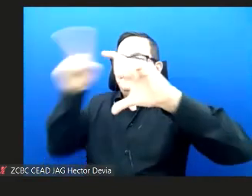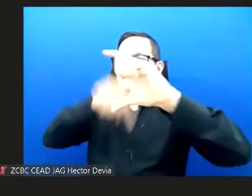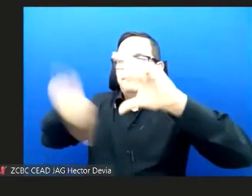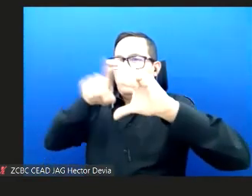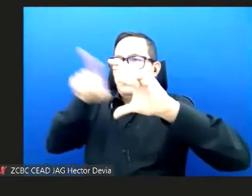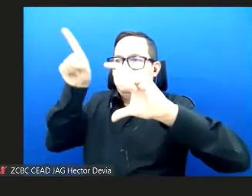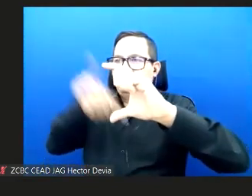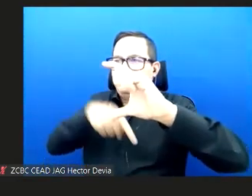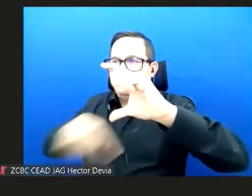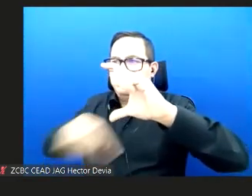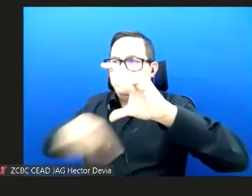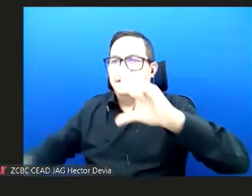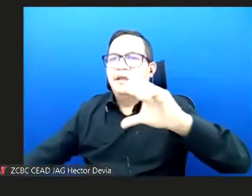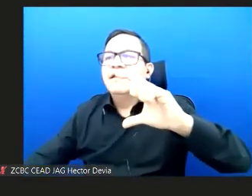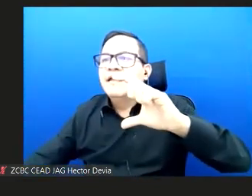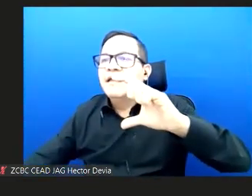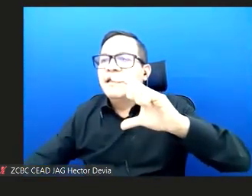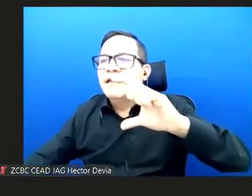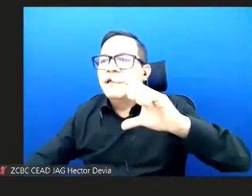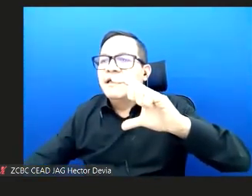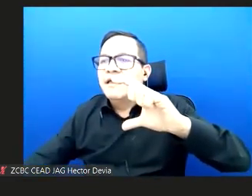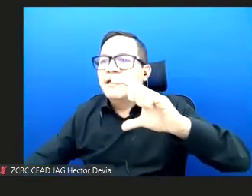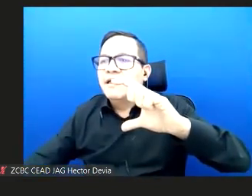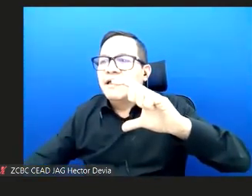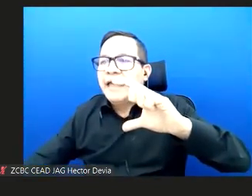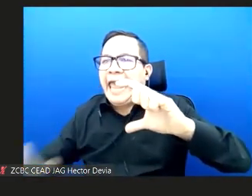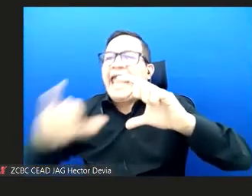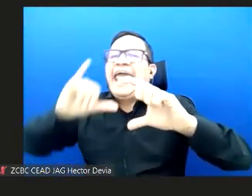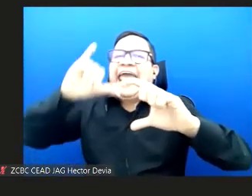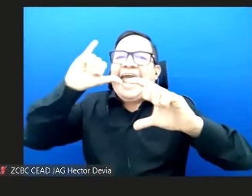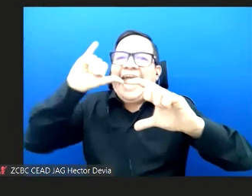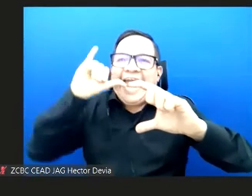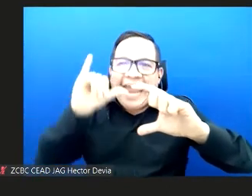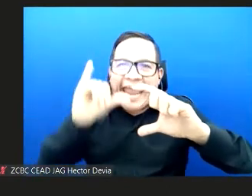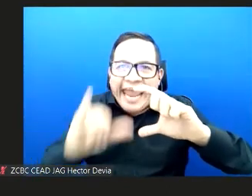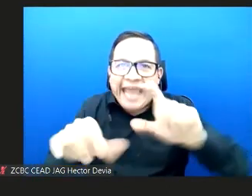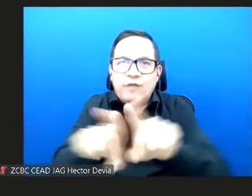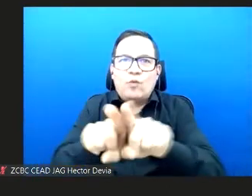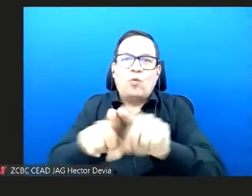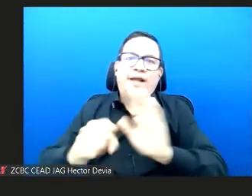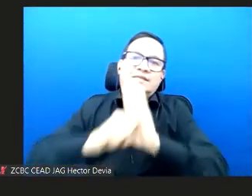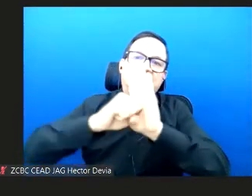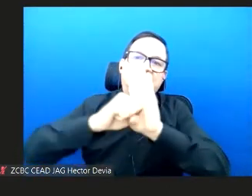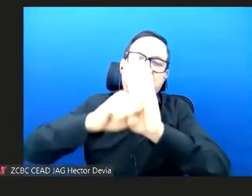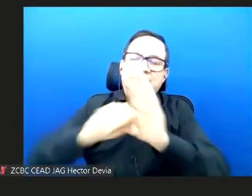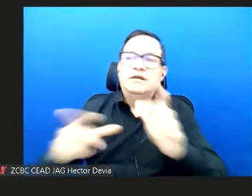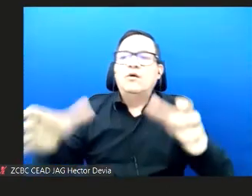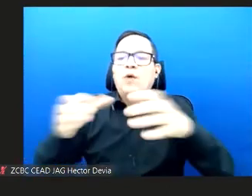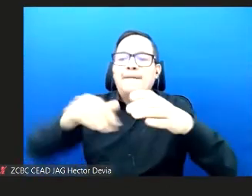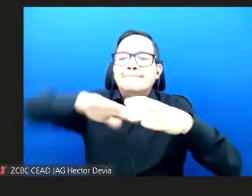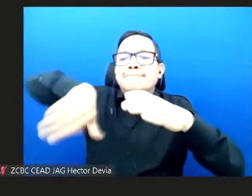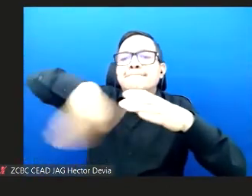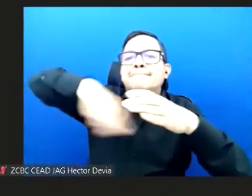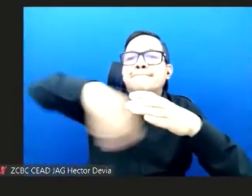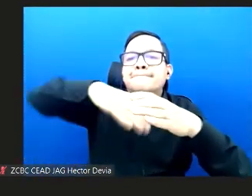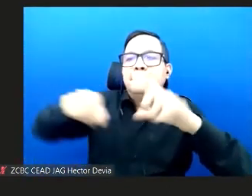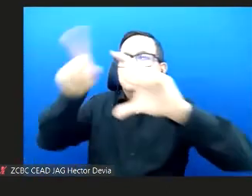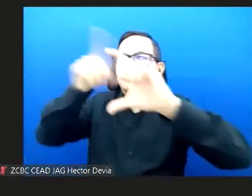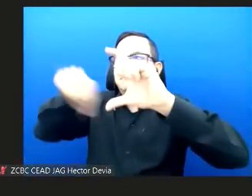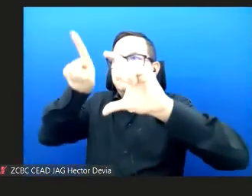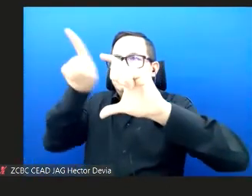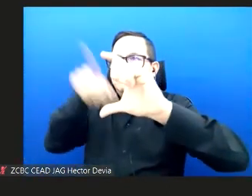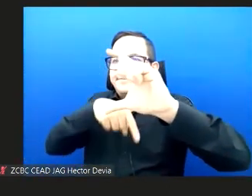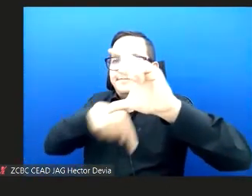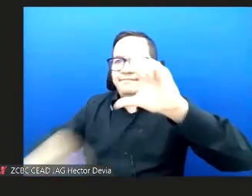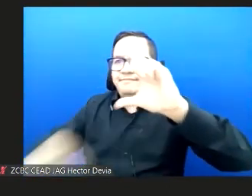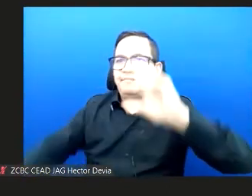en este momento, ¿sí? Entonces, así podemos simbolizar un conjunto vacío. Básicamente en el ejemplo,